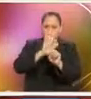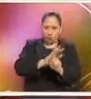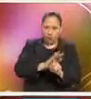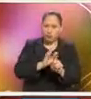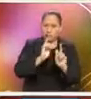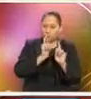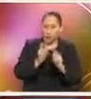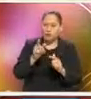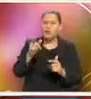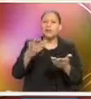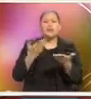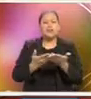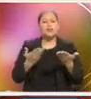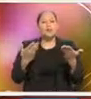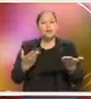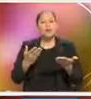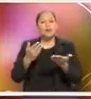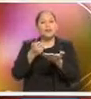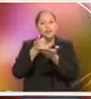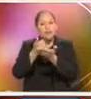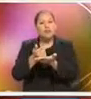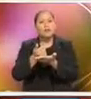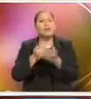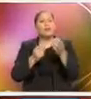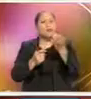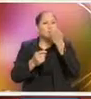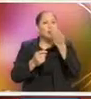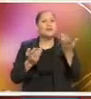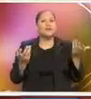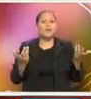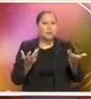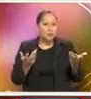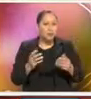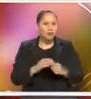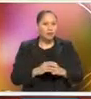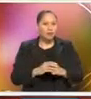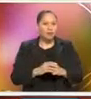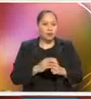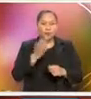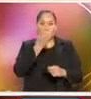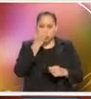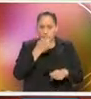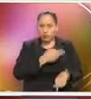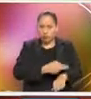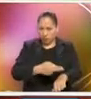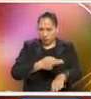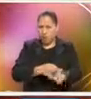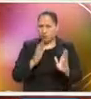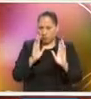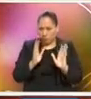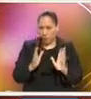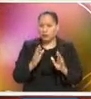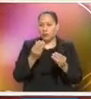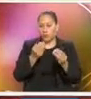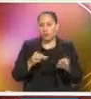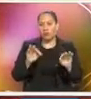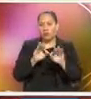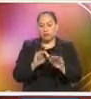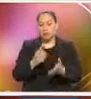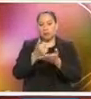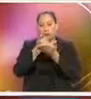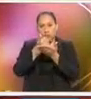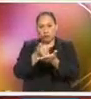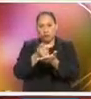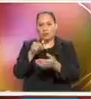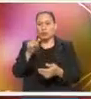hay hoy, qué hacen en las escuelas, porque las escuelas están tomando medidas muy importantes Sí. respecto al bullying, están ayudando mucho